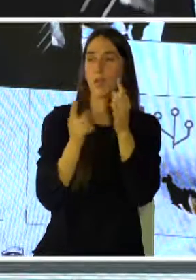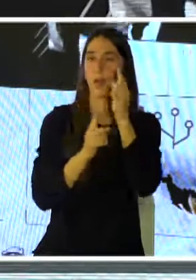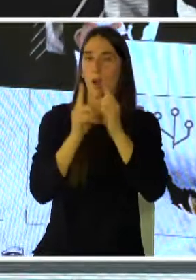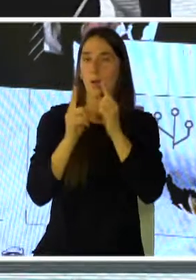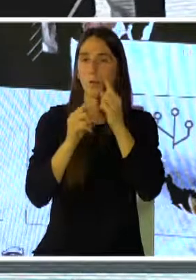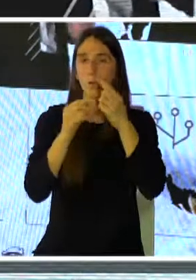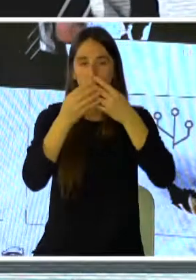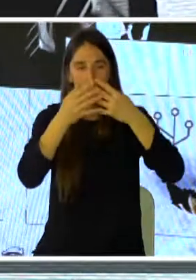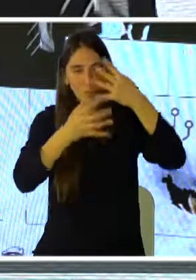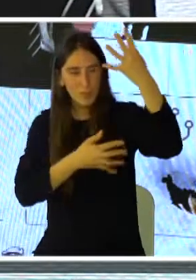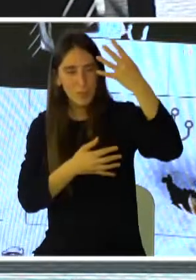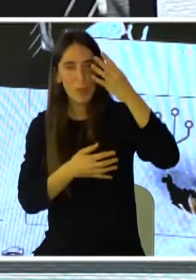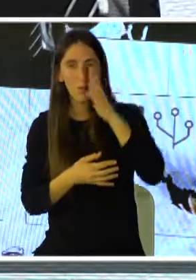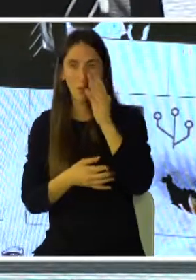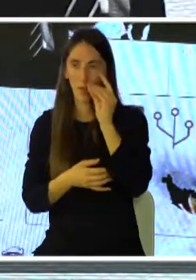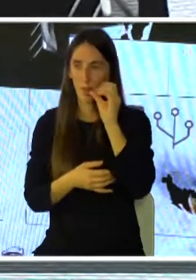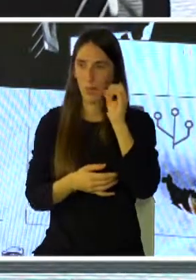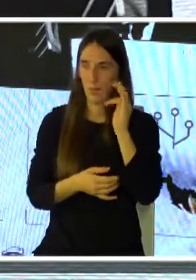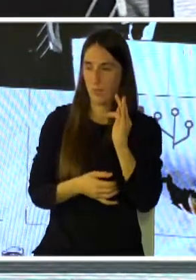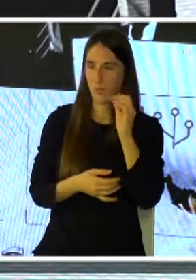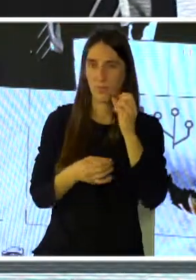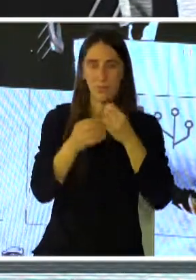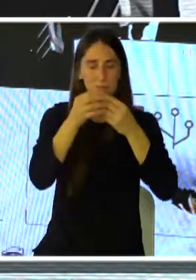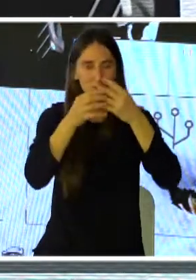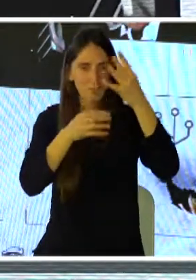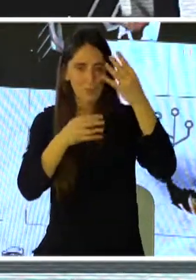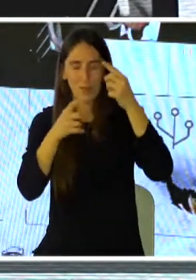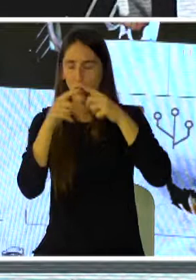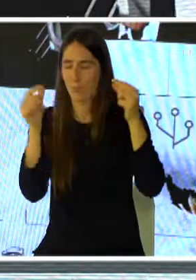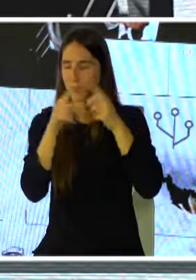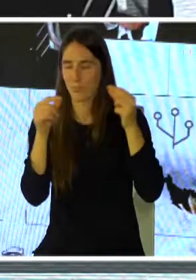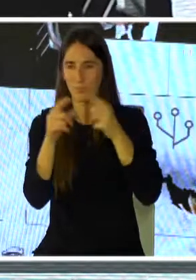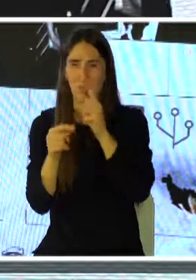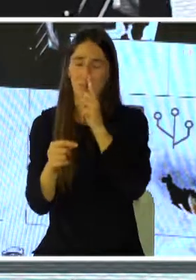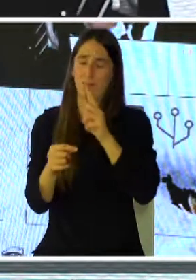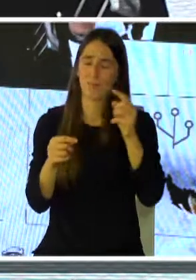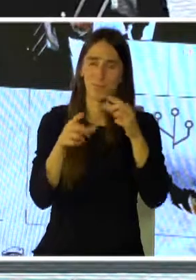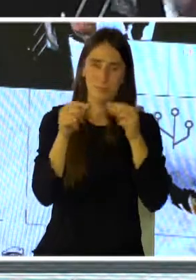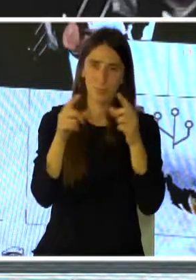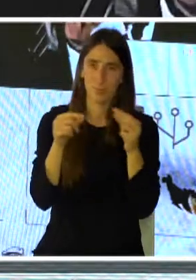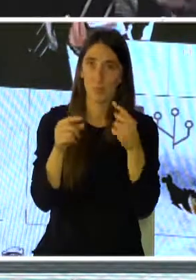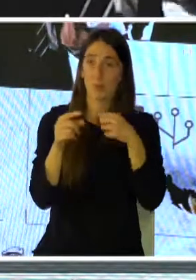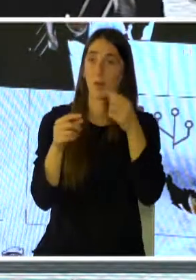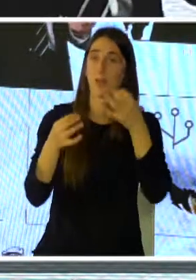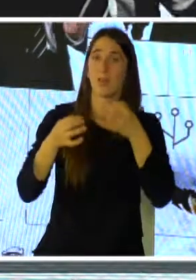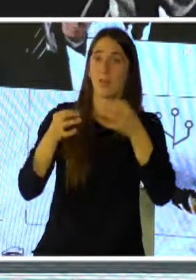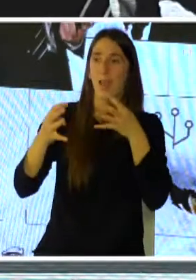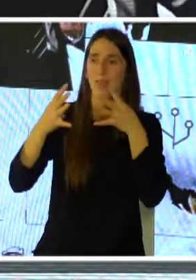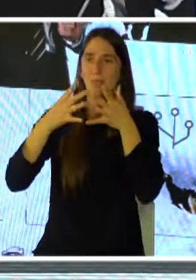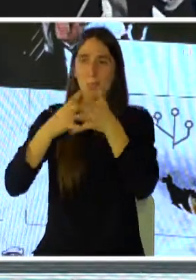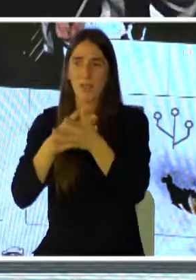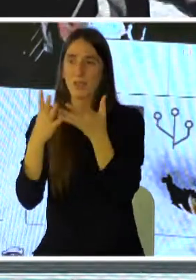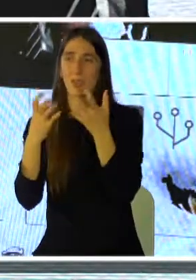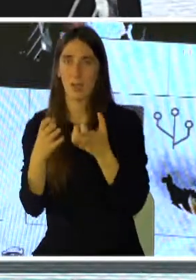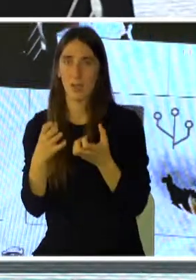cuantos PDF, cada uno de ellos tienen cientos de páginas, ¿sí? Con lo cual, cuando uno dice, bueno, pero esta realmente es la transparencia que